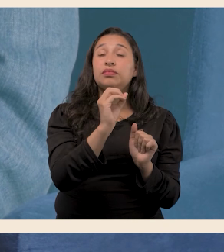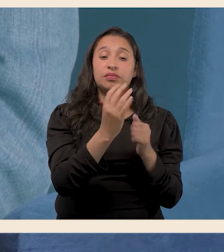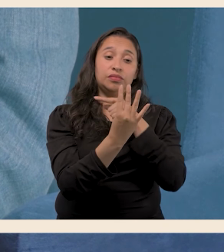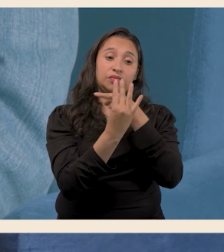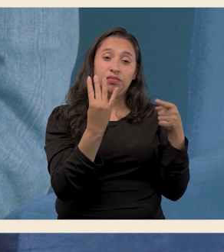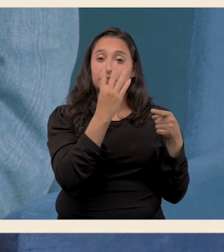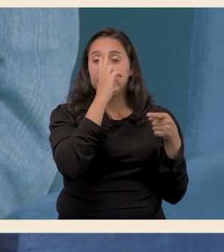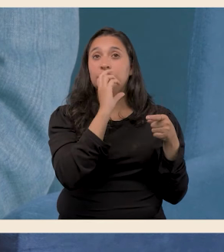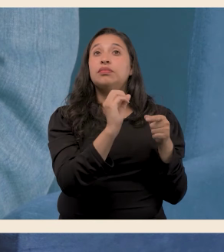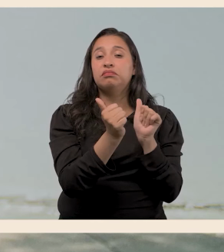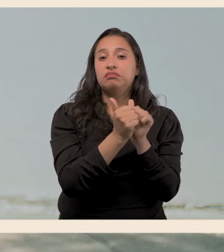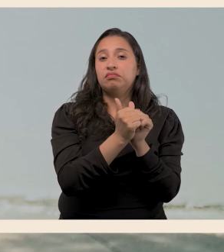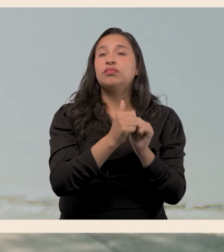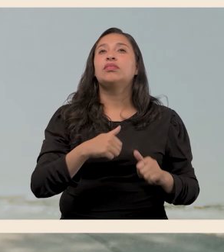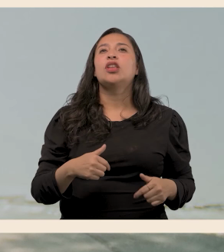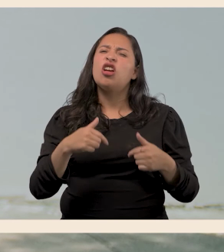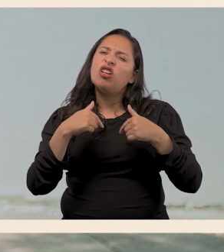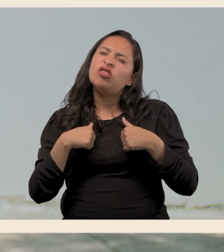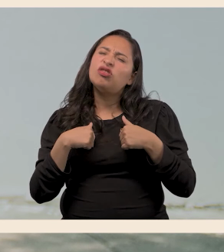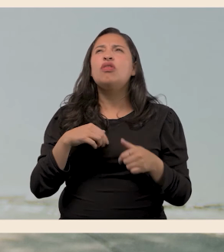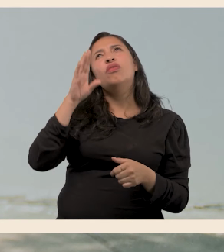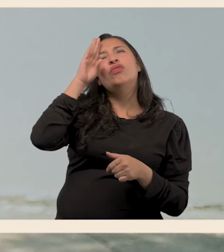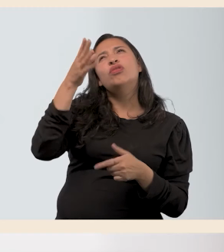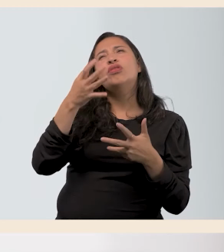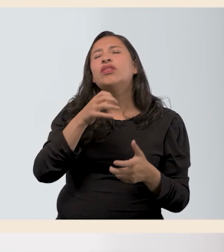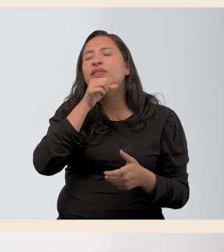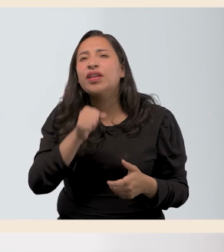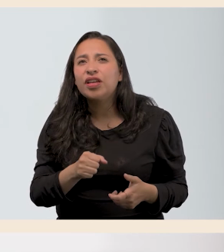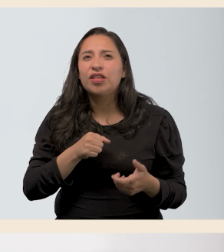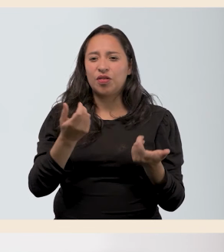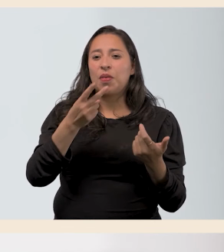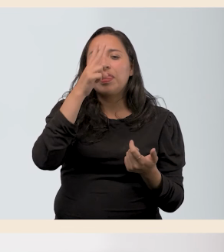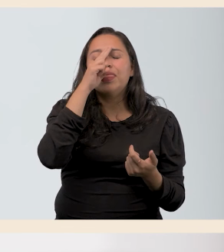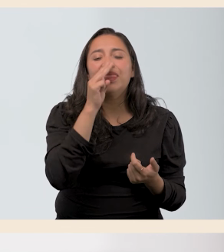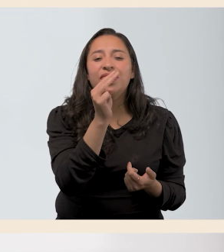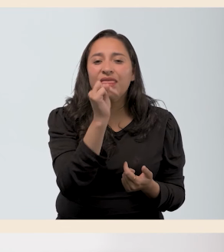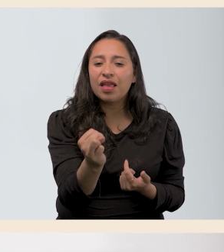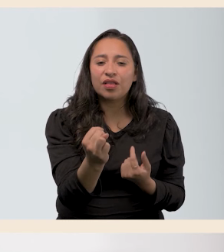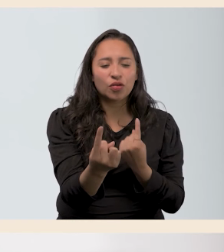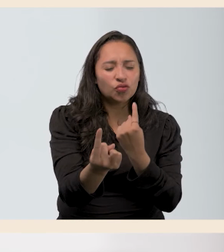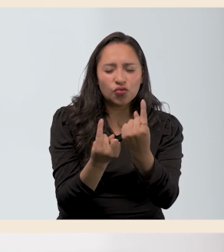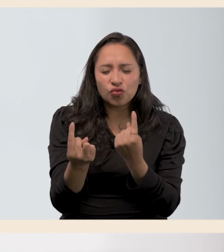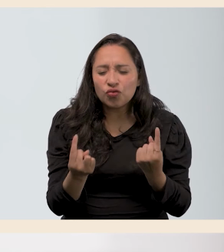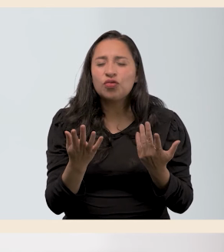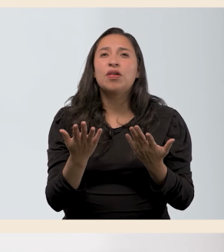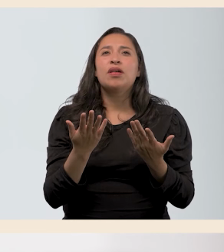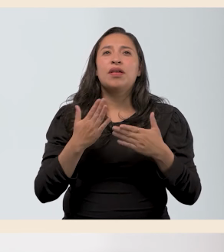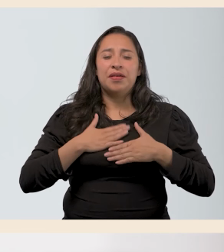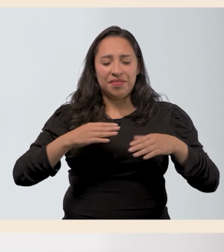de los hijos, de los cuatro. Una vez rodeado de nietos, con mi tierra